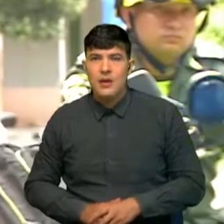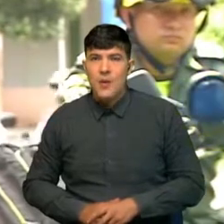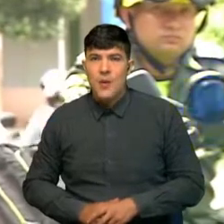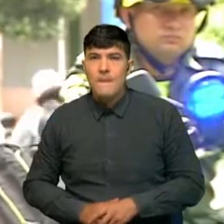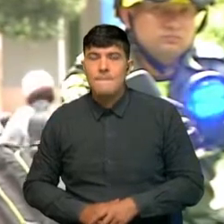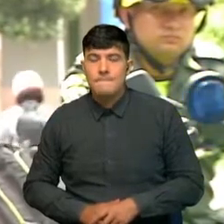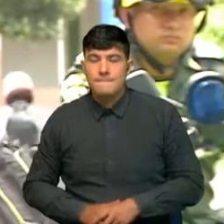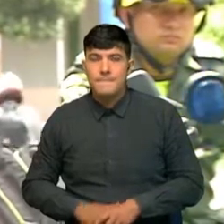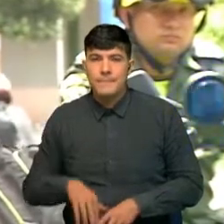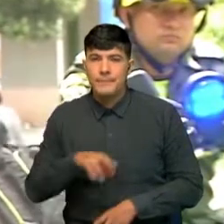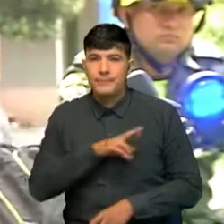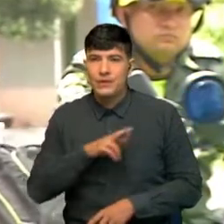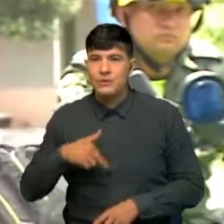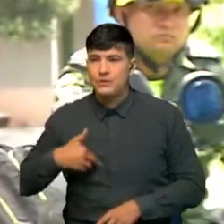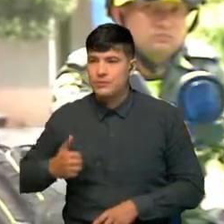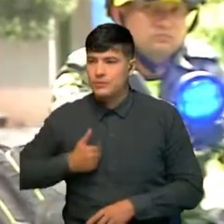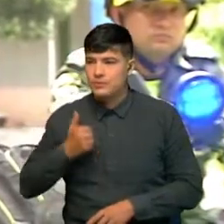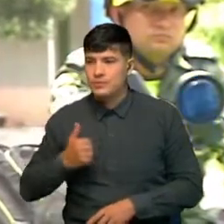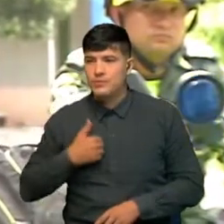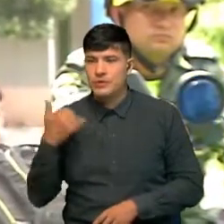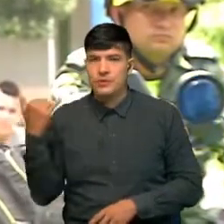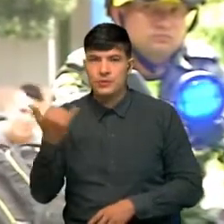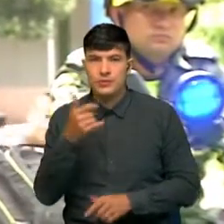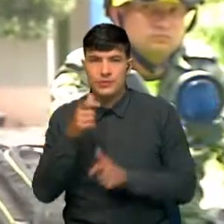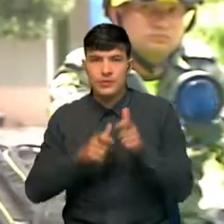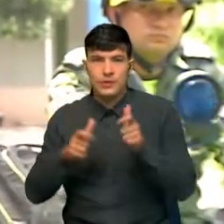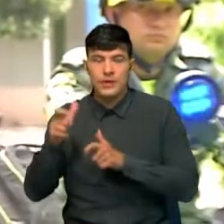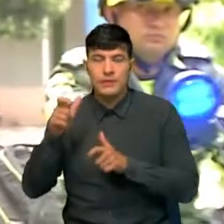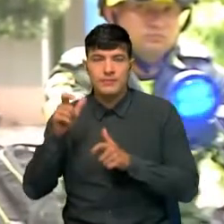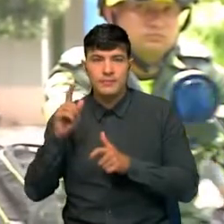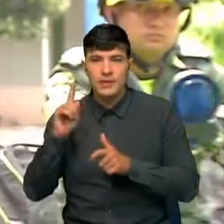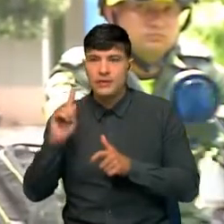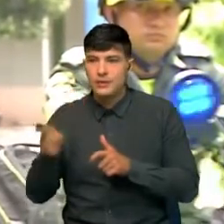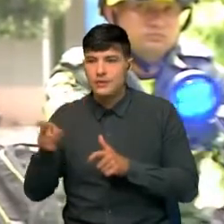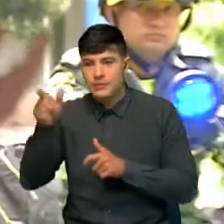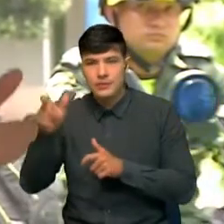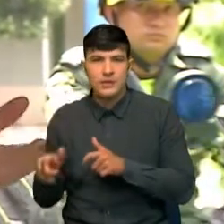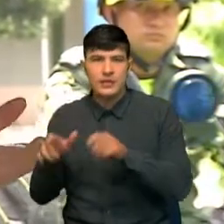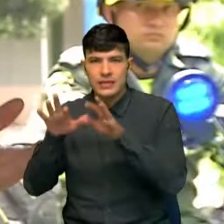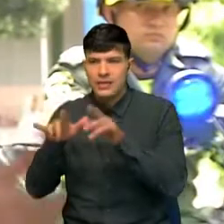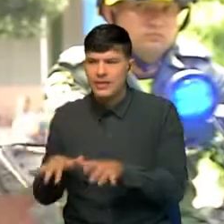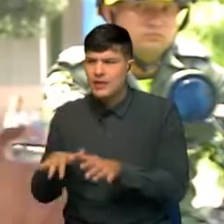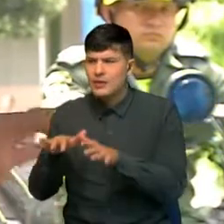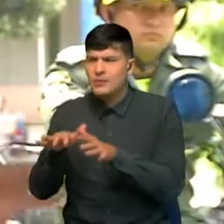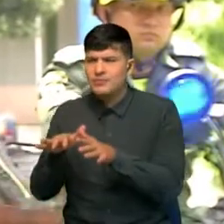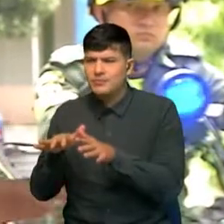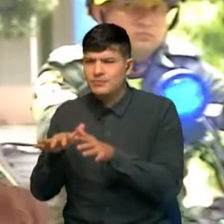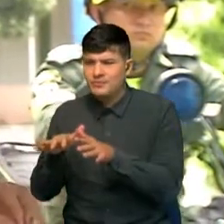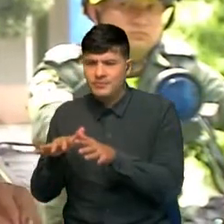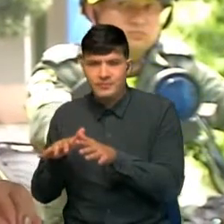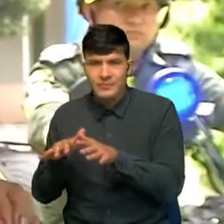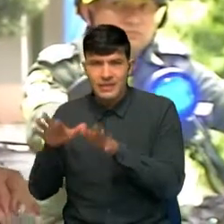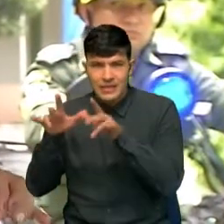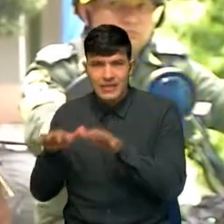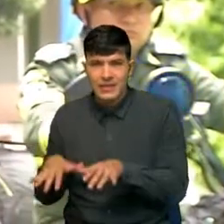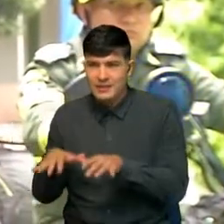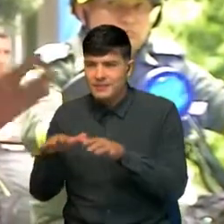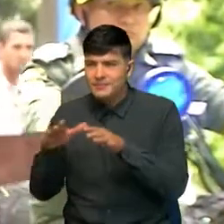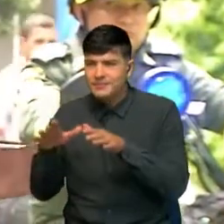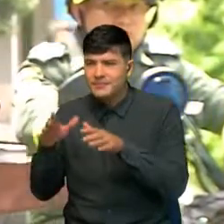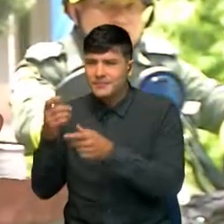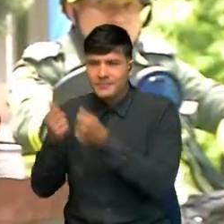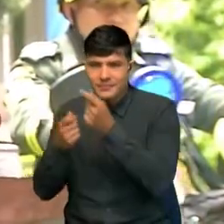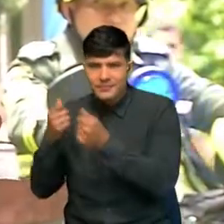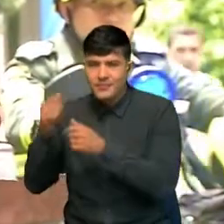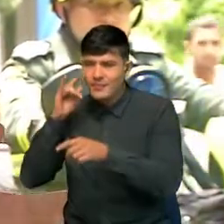Y aprovechamos la presencia de la Secretaría de Infraestructura del municipio de Girón para darle a conocer esta problemática que se está viviendo y